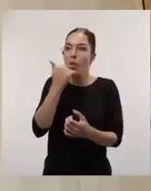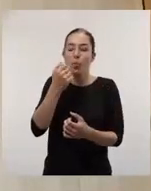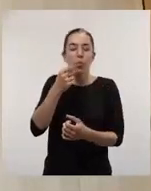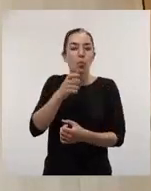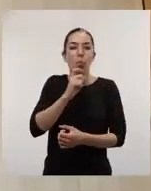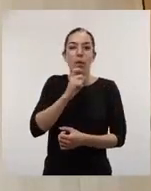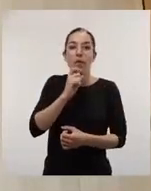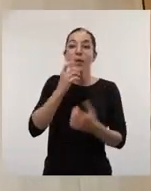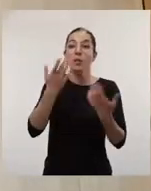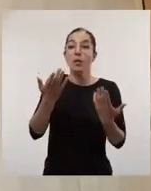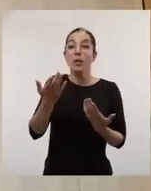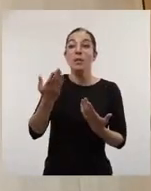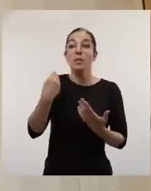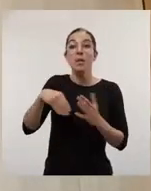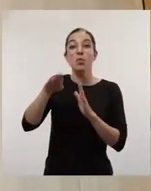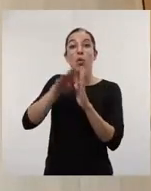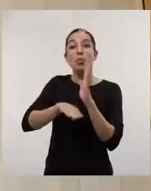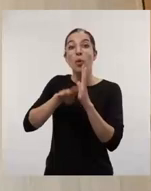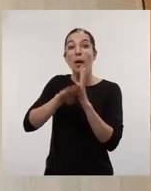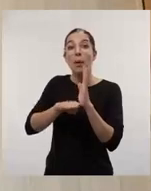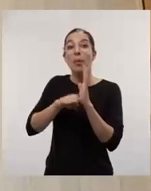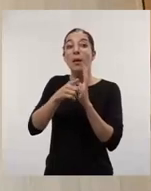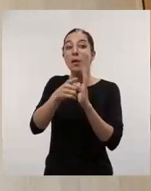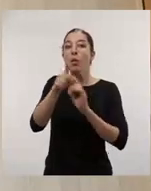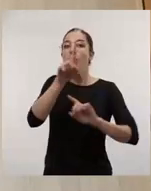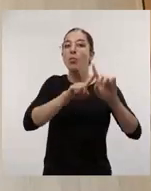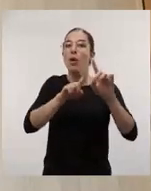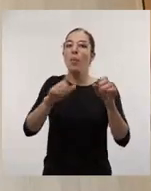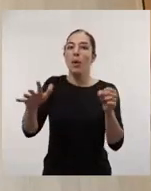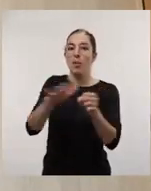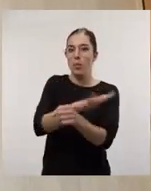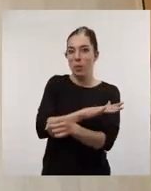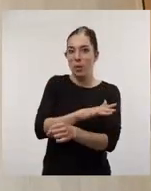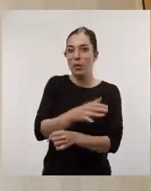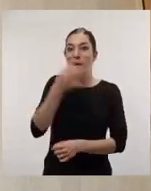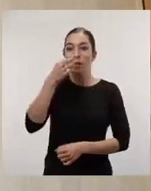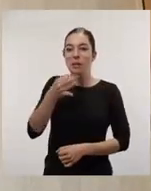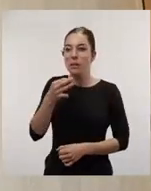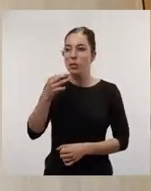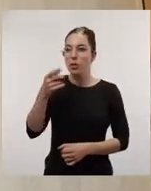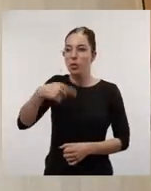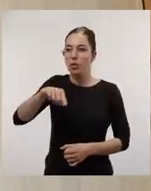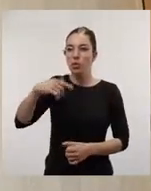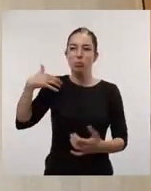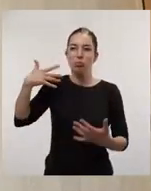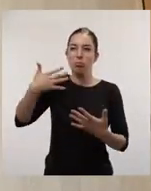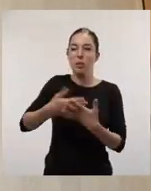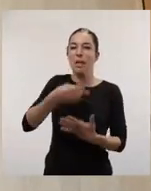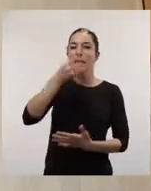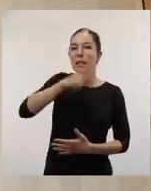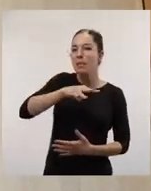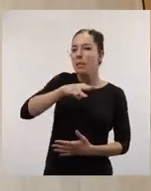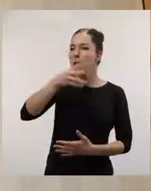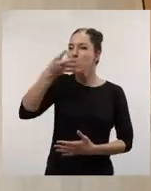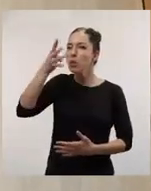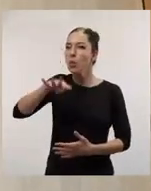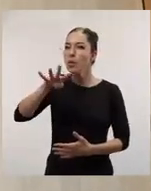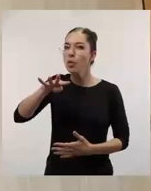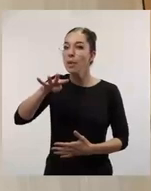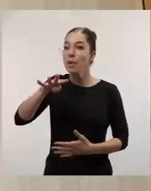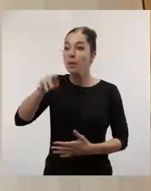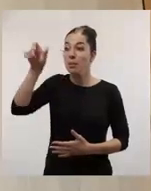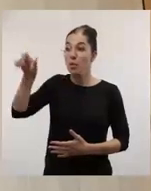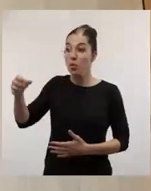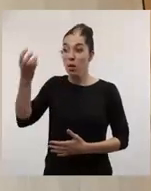labor muy compleja y por lo tanto este programa viene a suplir esta carencia de hecho ya llevamos tres o cuatro meses